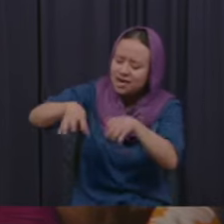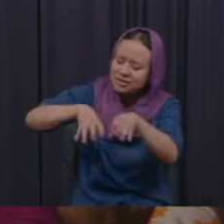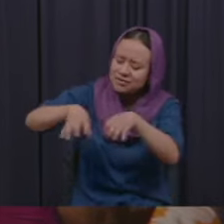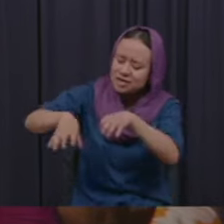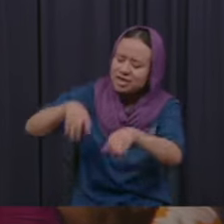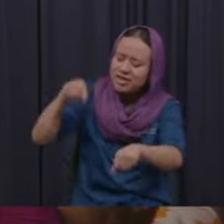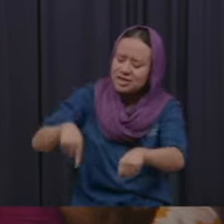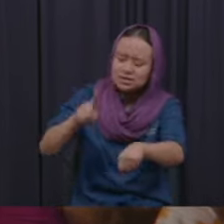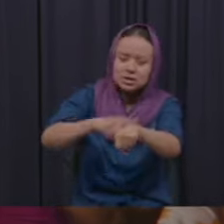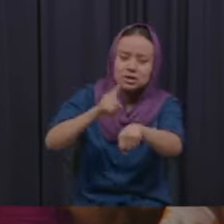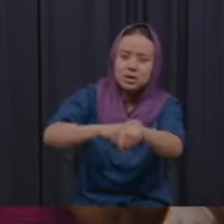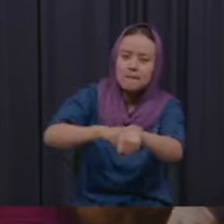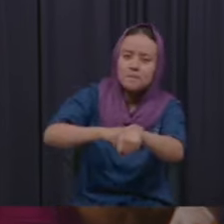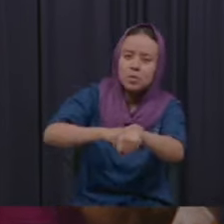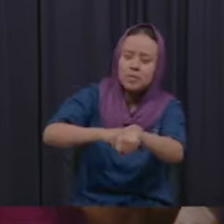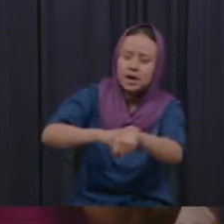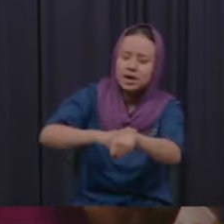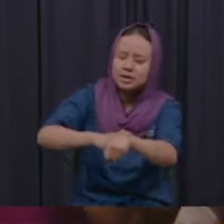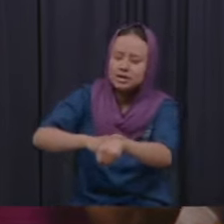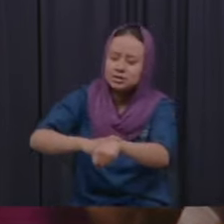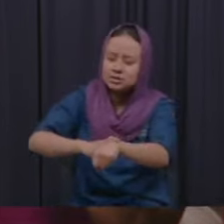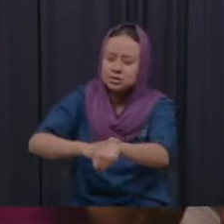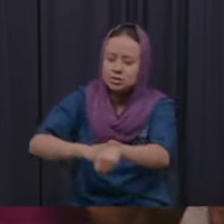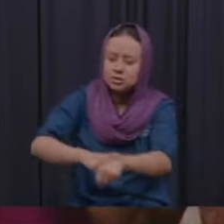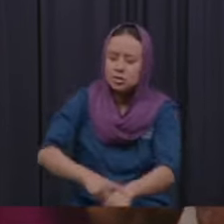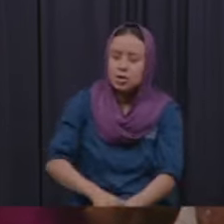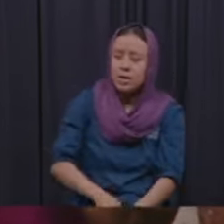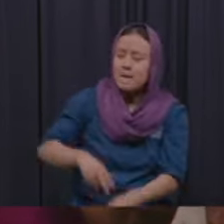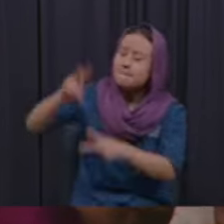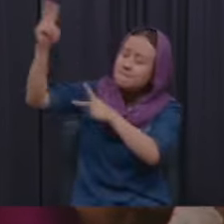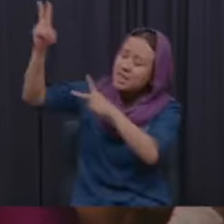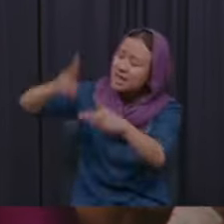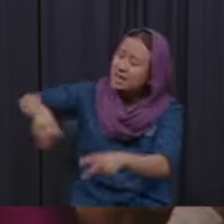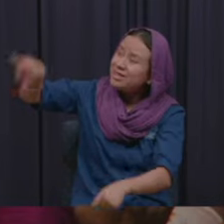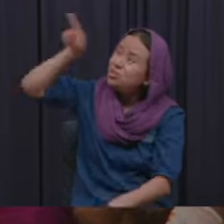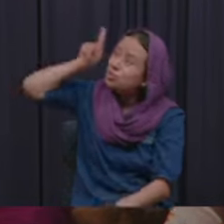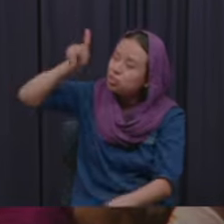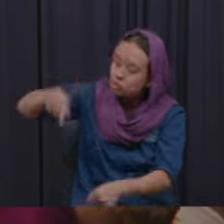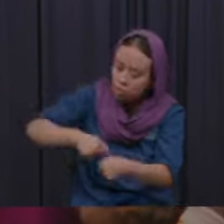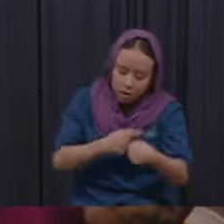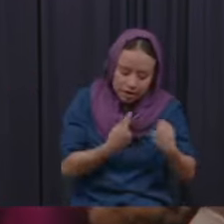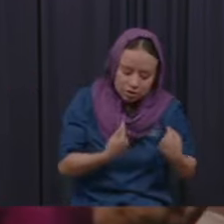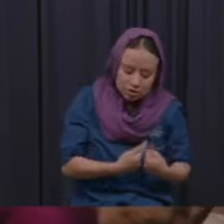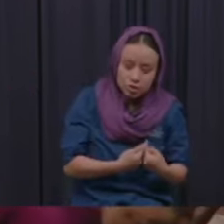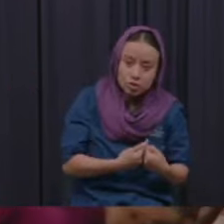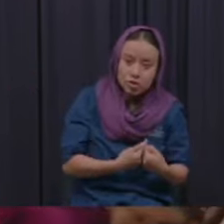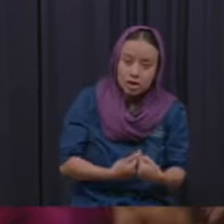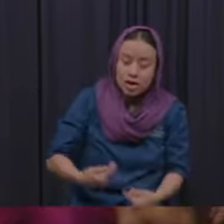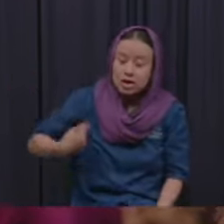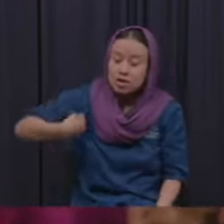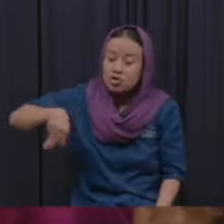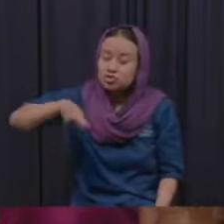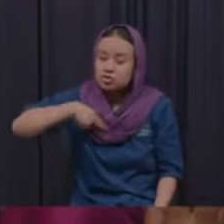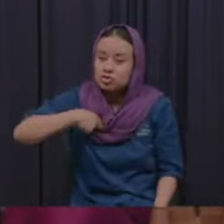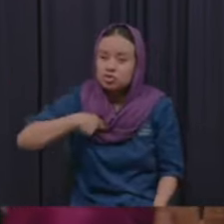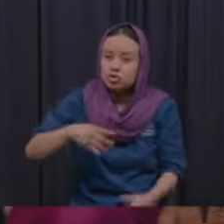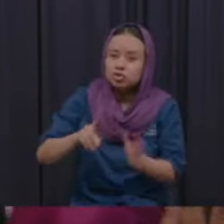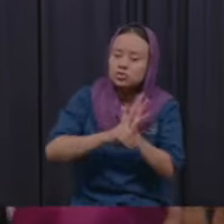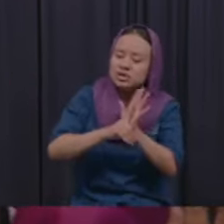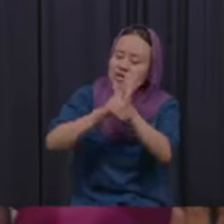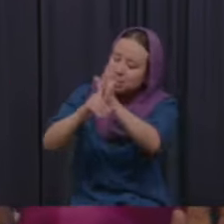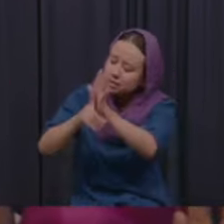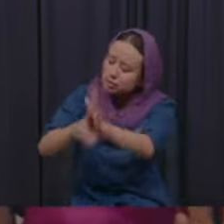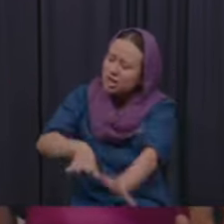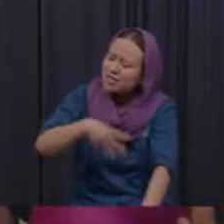este tiempo, no vino del corazón del hombre, vino de tu corazón, Señor. Y estamos aquí